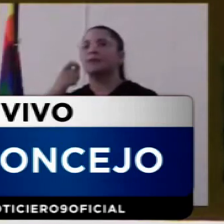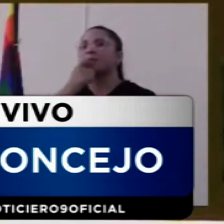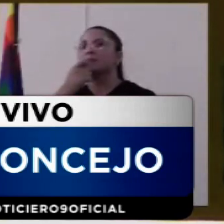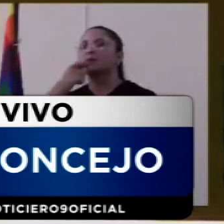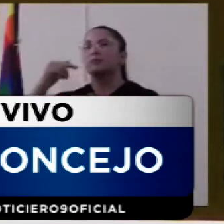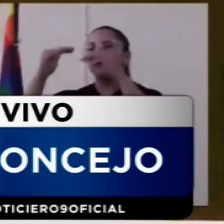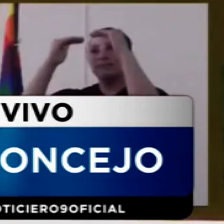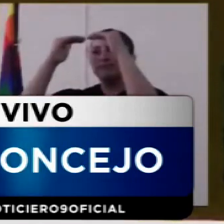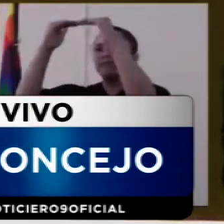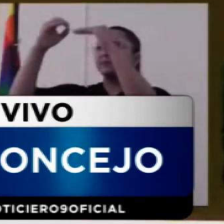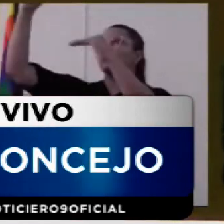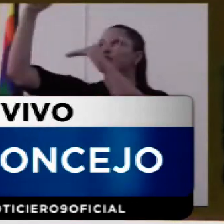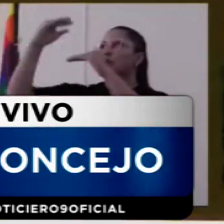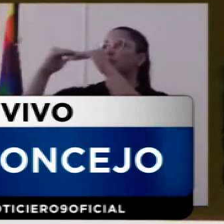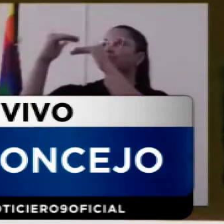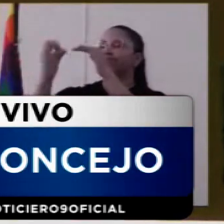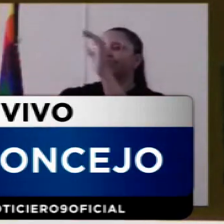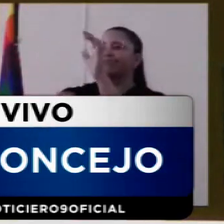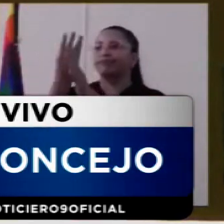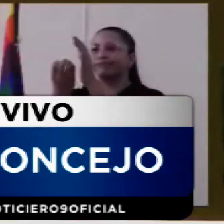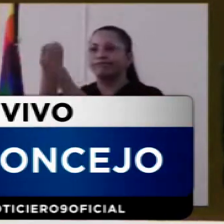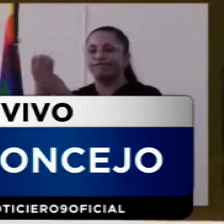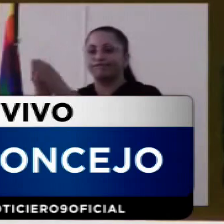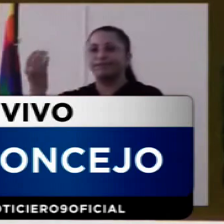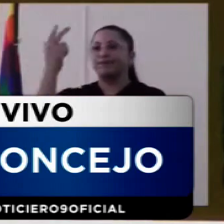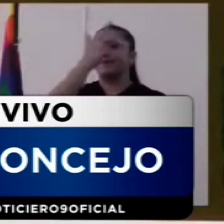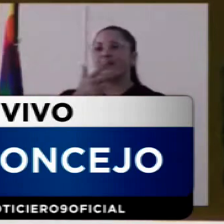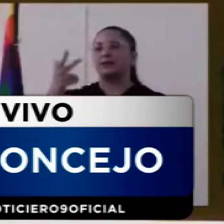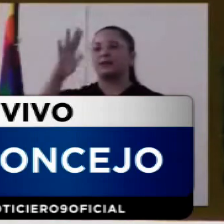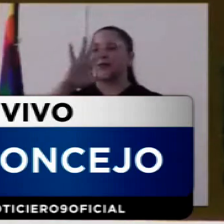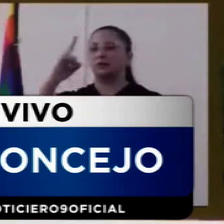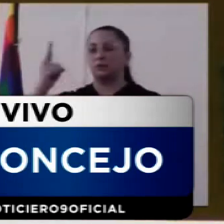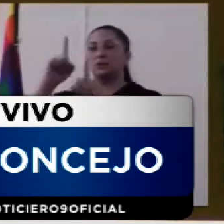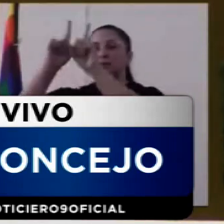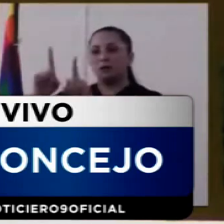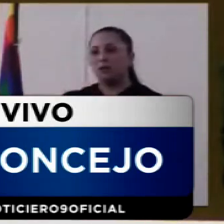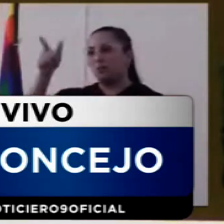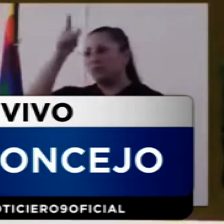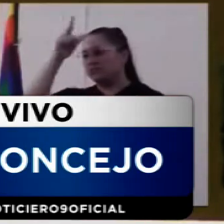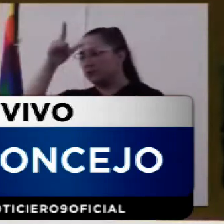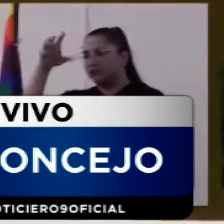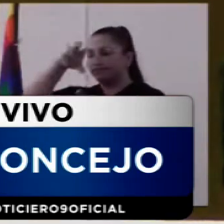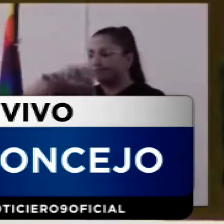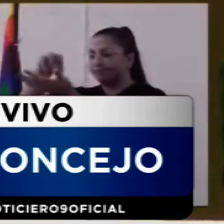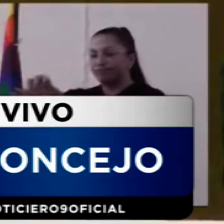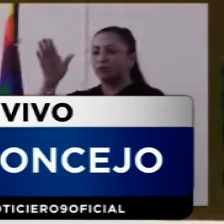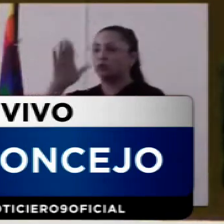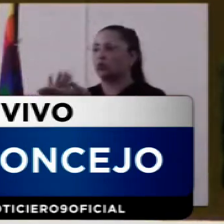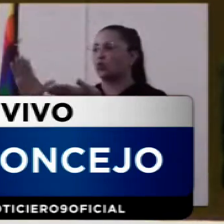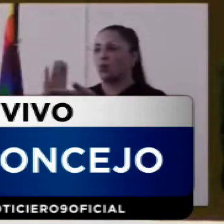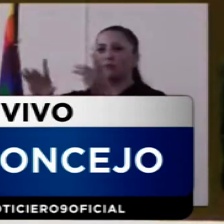Nesnaikov, Marilyn Rodríguez, Soledad Pérez y Pablo Uskowski de Juntos por el Cambio. Y además Leonardo